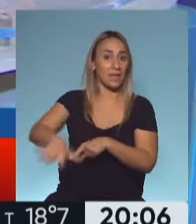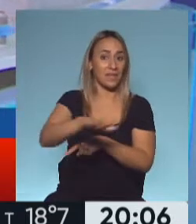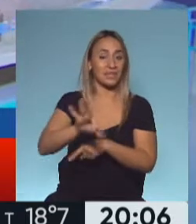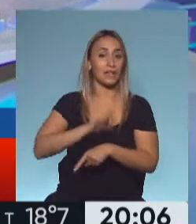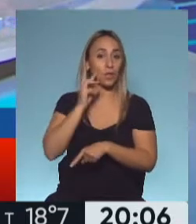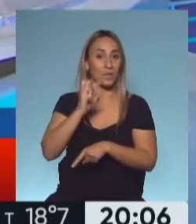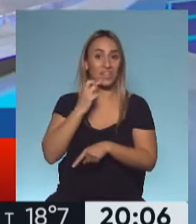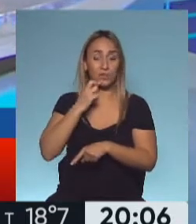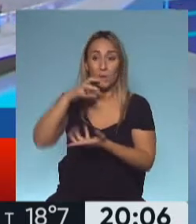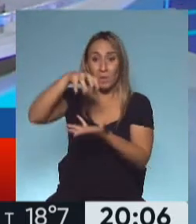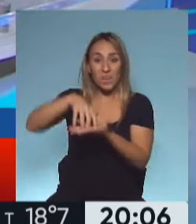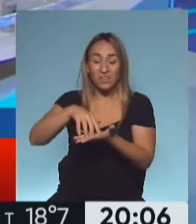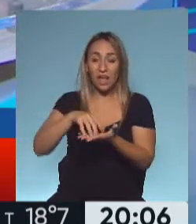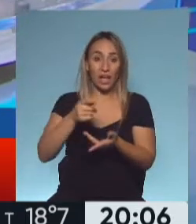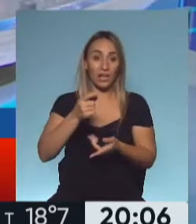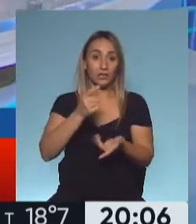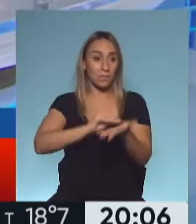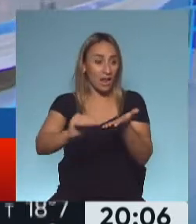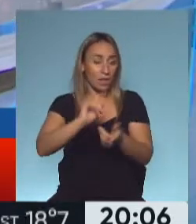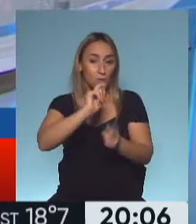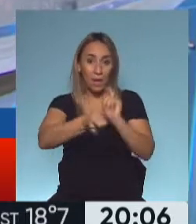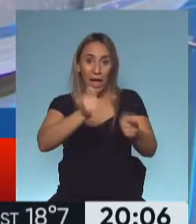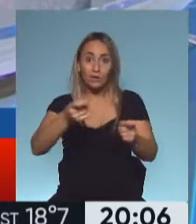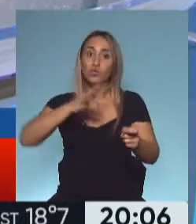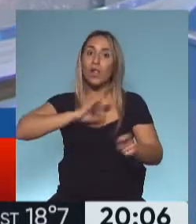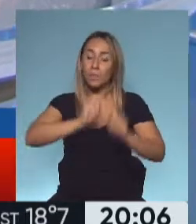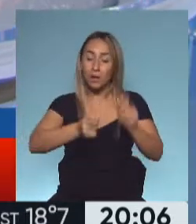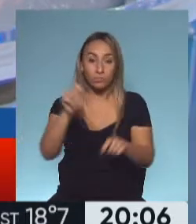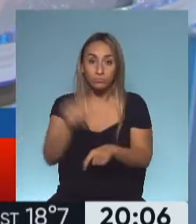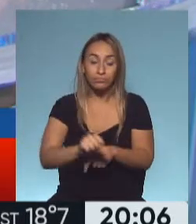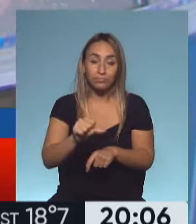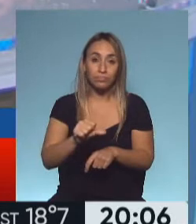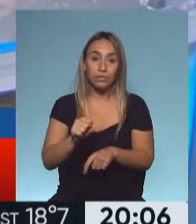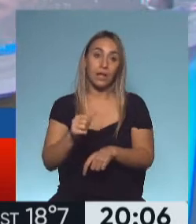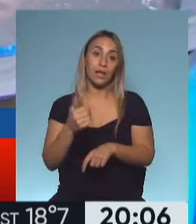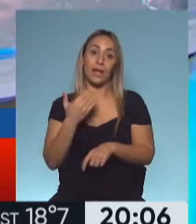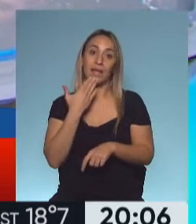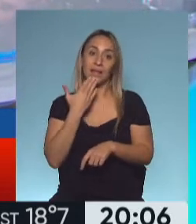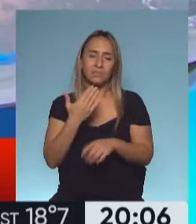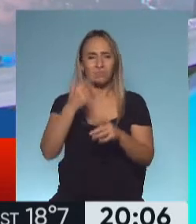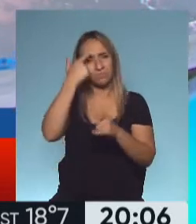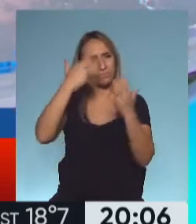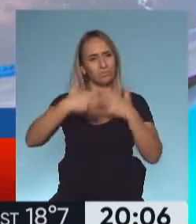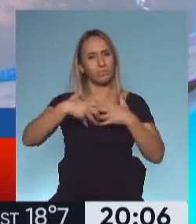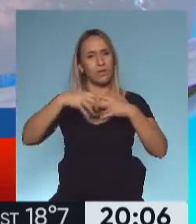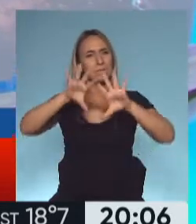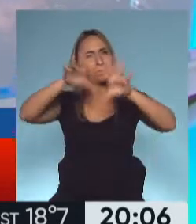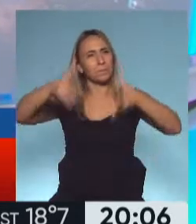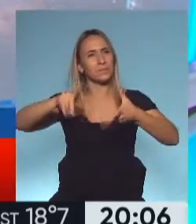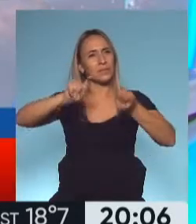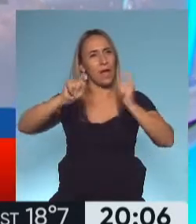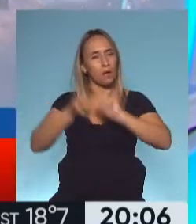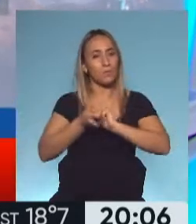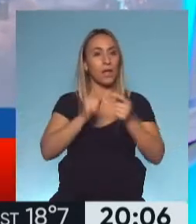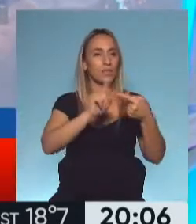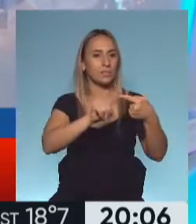2019 prácticamente no podía pagar los salarios de sus trabajadores y sus trabajadoras, y lo que a partir de una reconversión, acercándose a las universidades del conurbano,